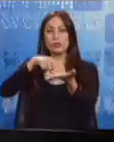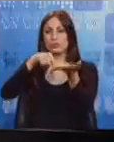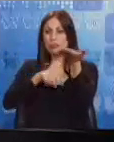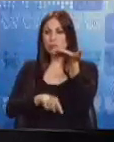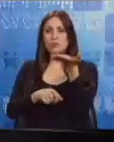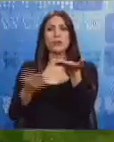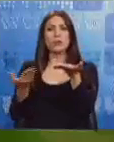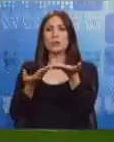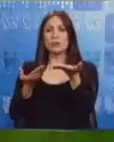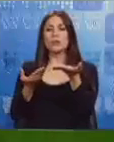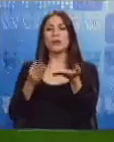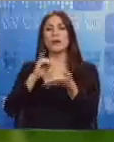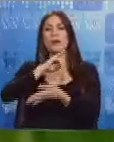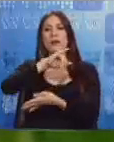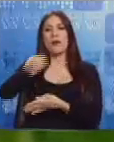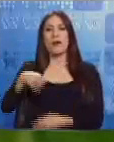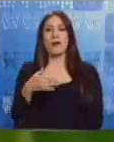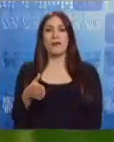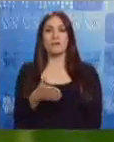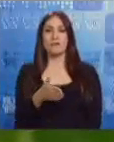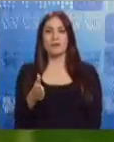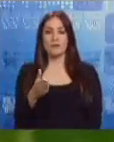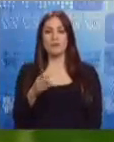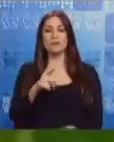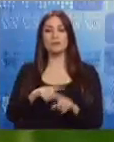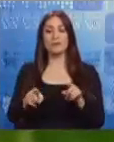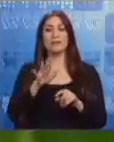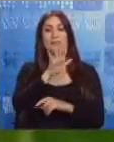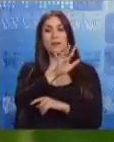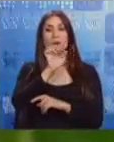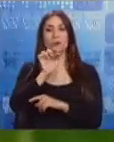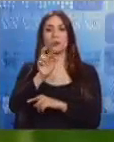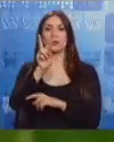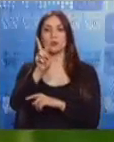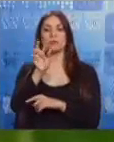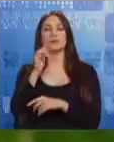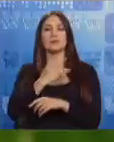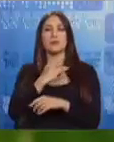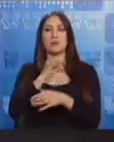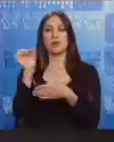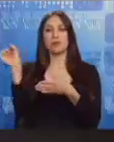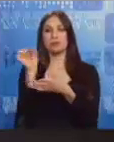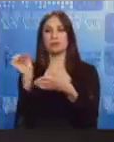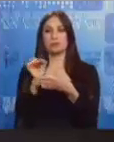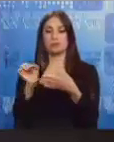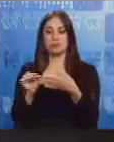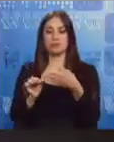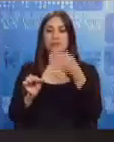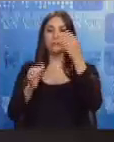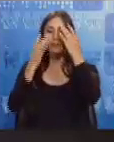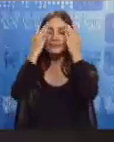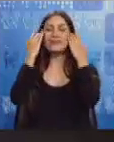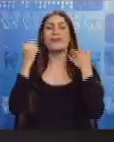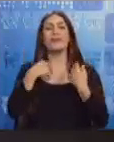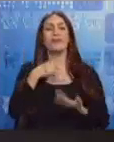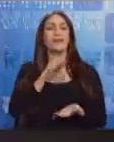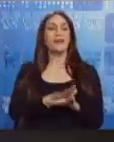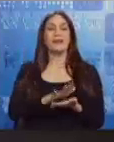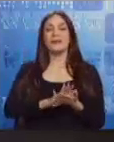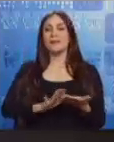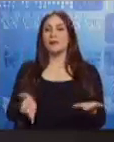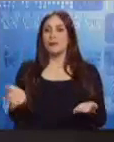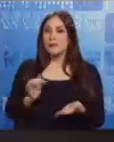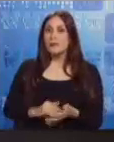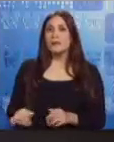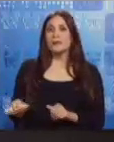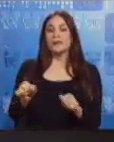Instituto Geofísico, fue en Jaramijó, de intensidad 5.2 en la escala de Richter. Tan tranquilo, imagínese otra vez volver a